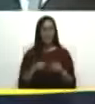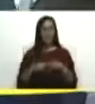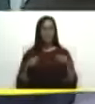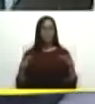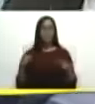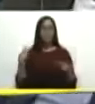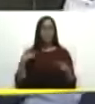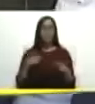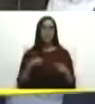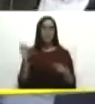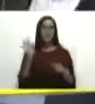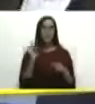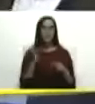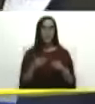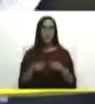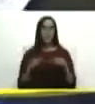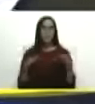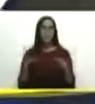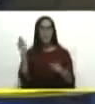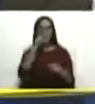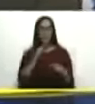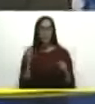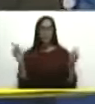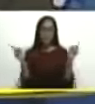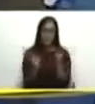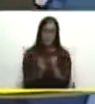la tasa inflacionaria mensual más bajo en enero